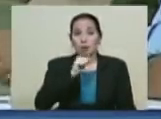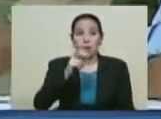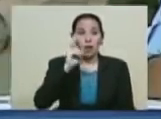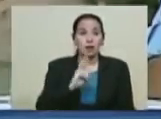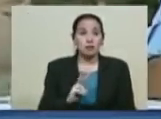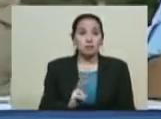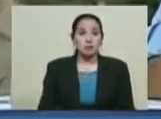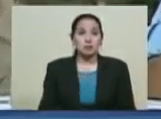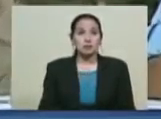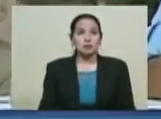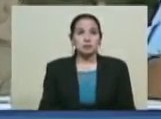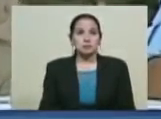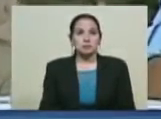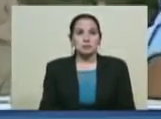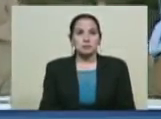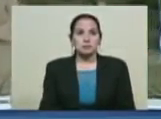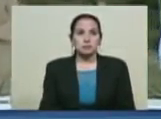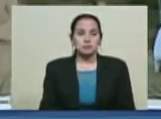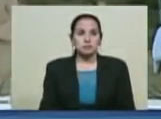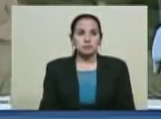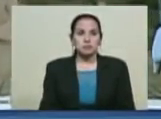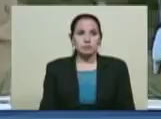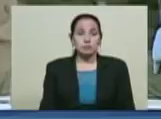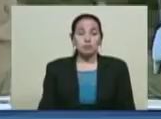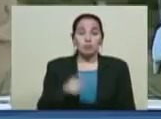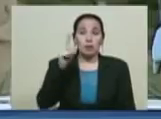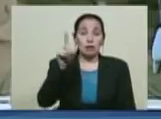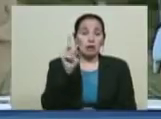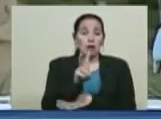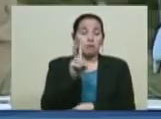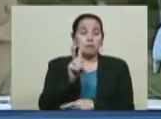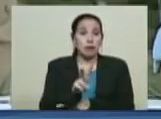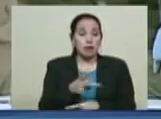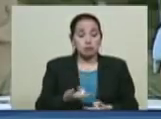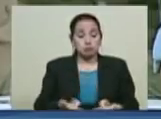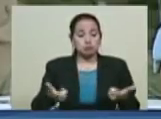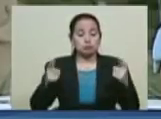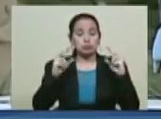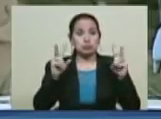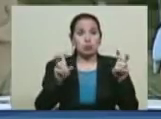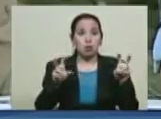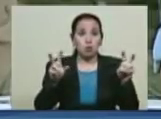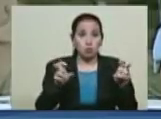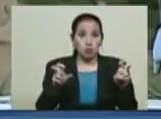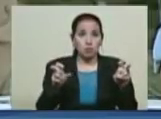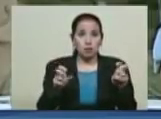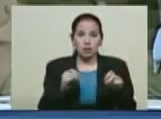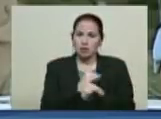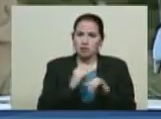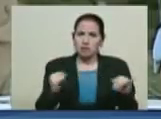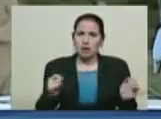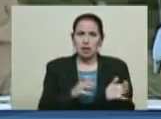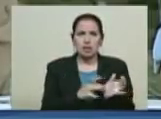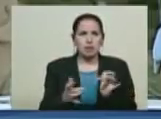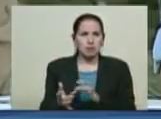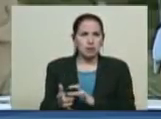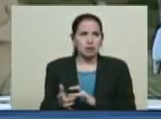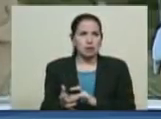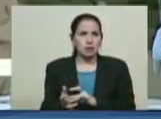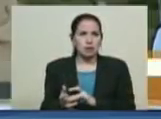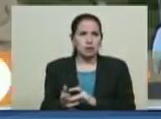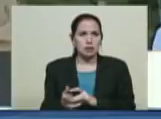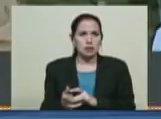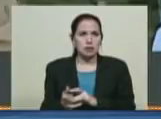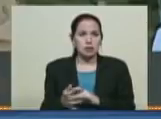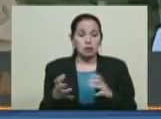pueblo. Bueno, allá en Vargas vamos a inaugurar a finales del mes de abril una